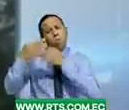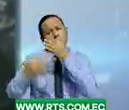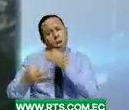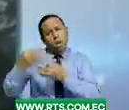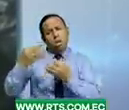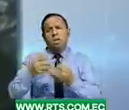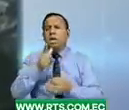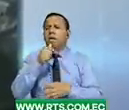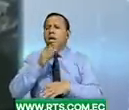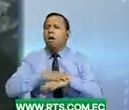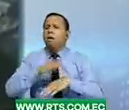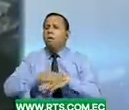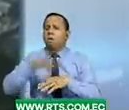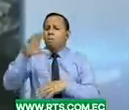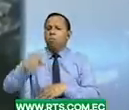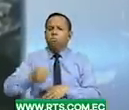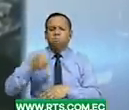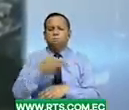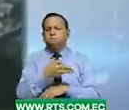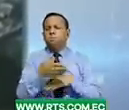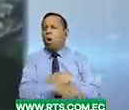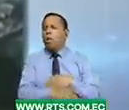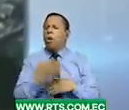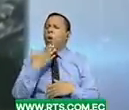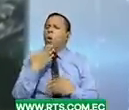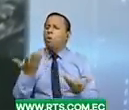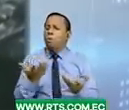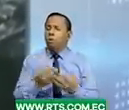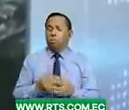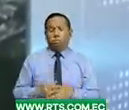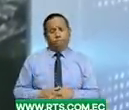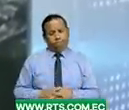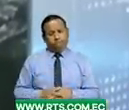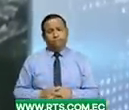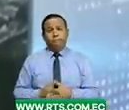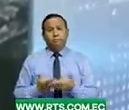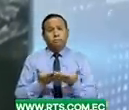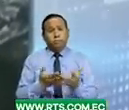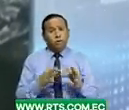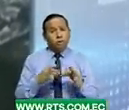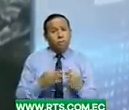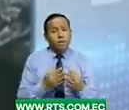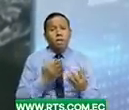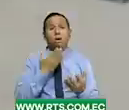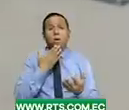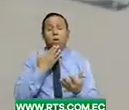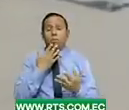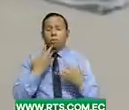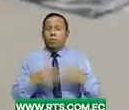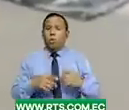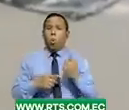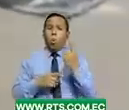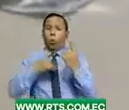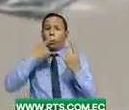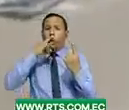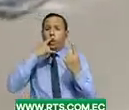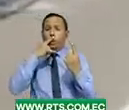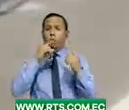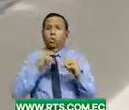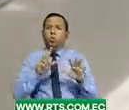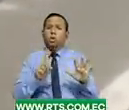logren encontrar a los responsables de este suceso que ahora deja en la orfandad a un niño de